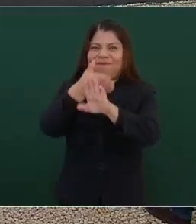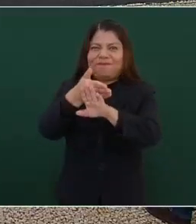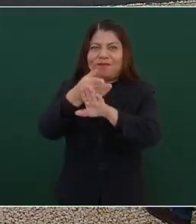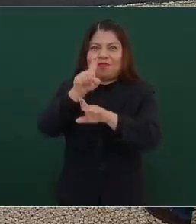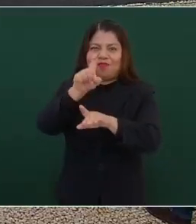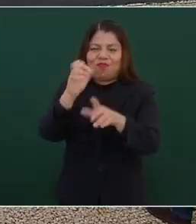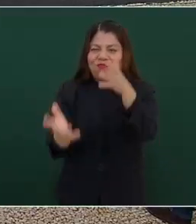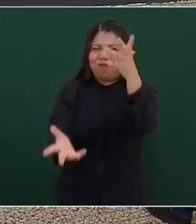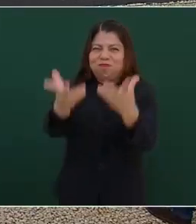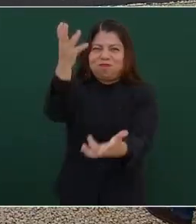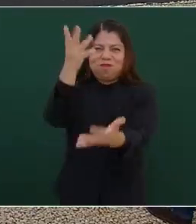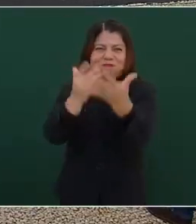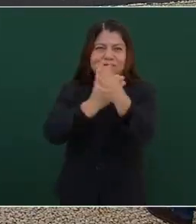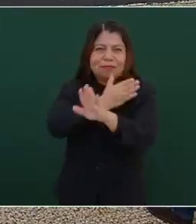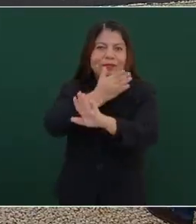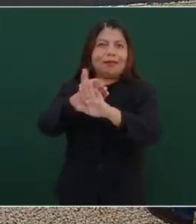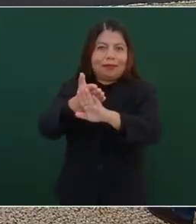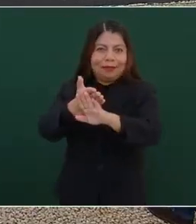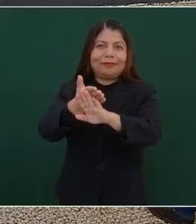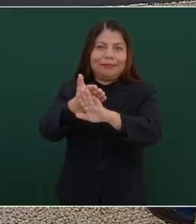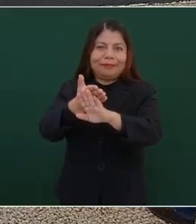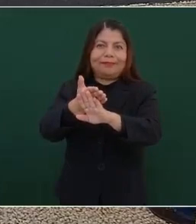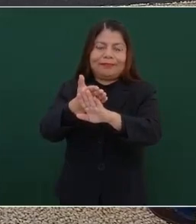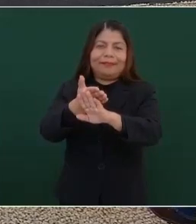Y tenía muy poca población